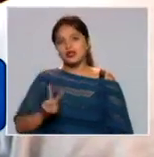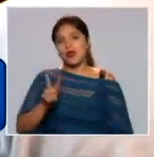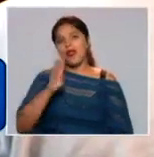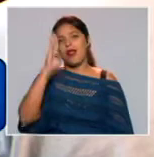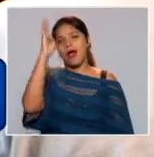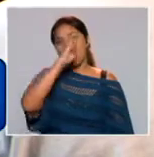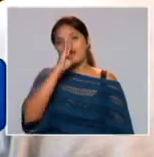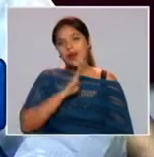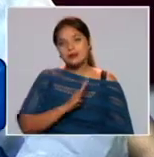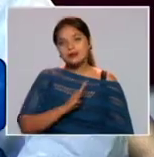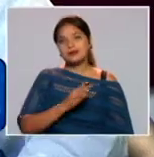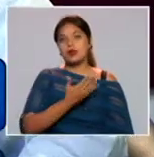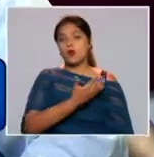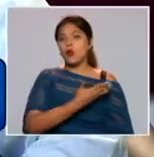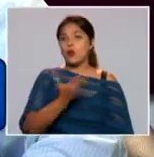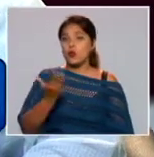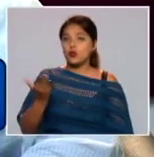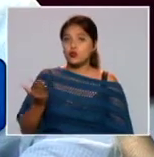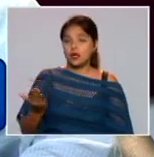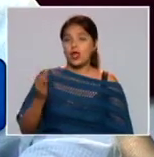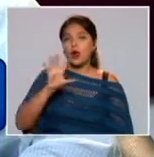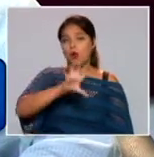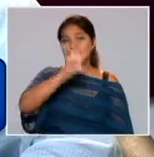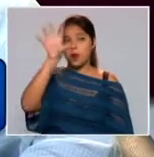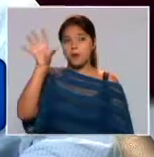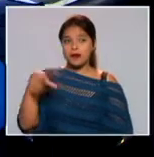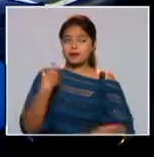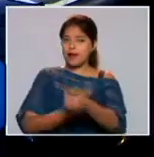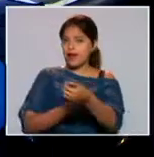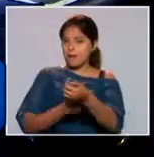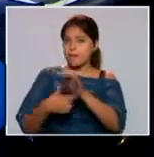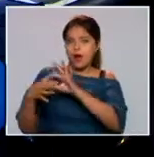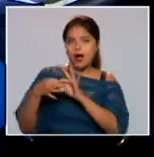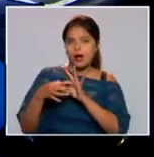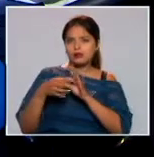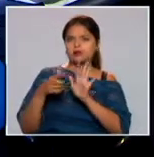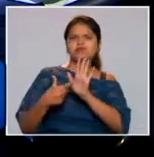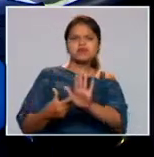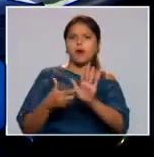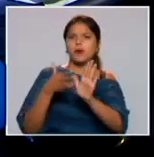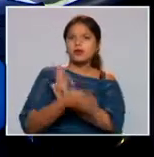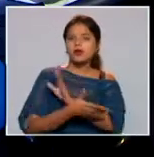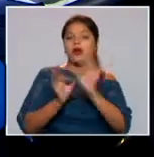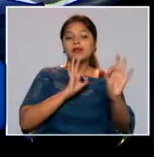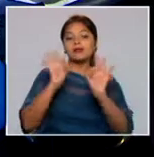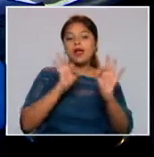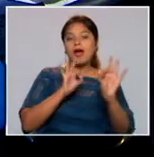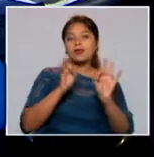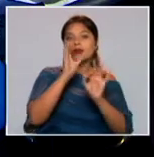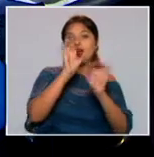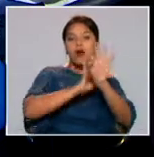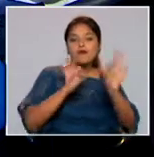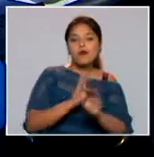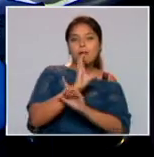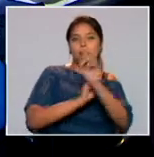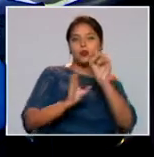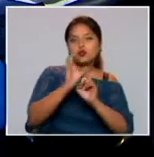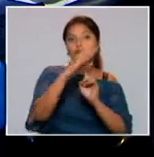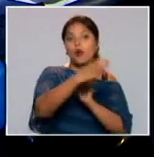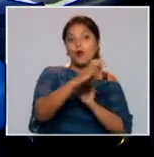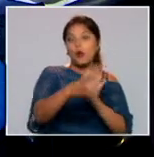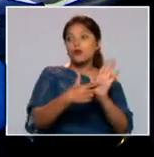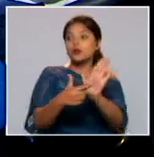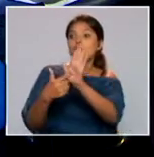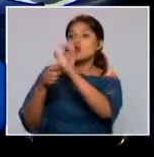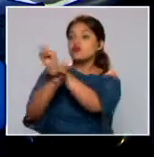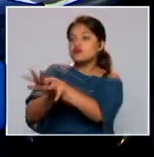Brasil ustedes como países hermanos que han podido mostrar a través de sus obras esa parte cultural de Colombia y que han